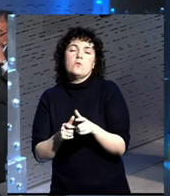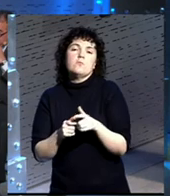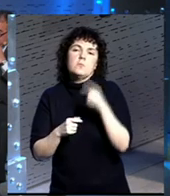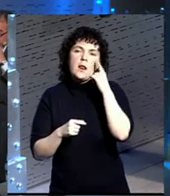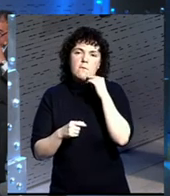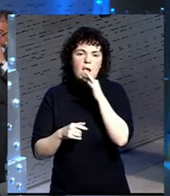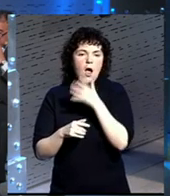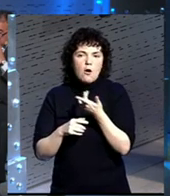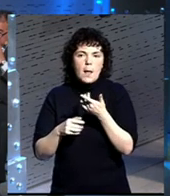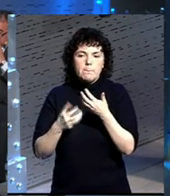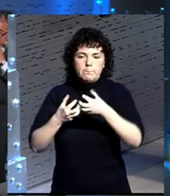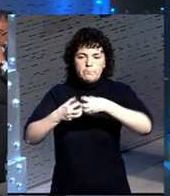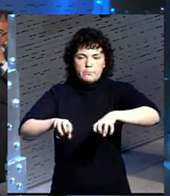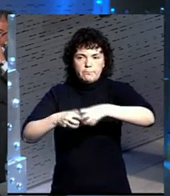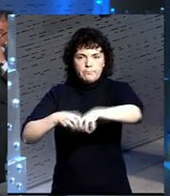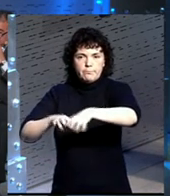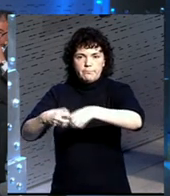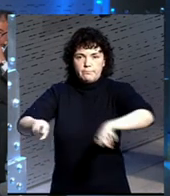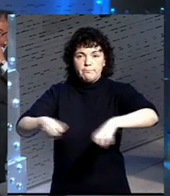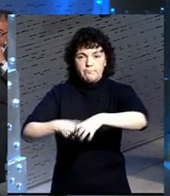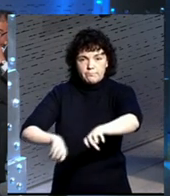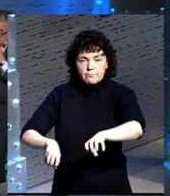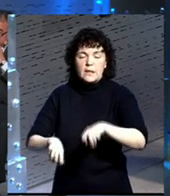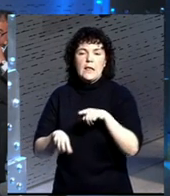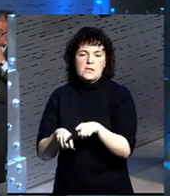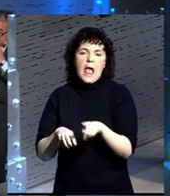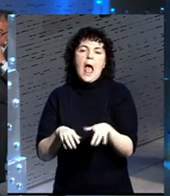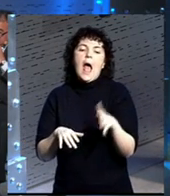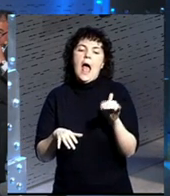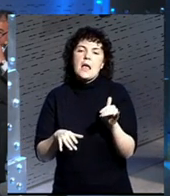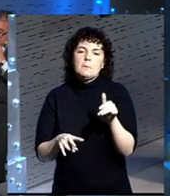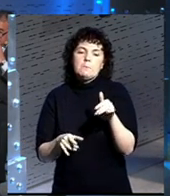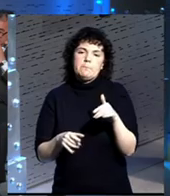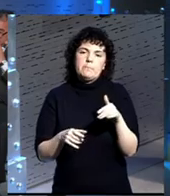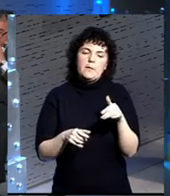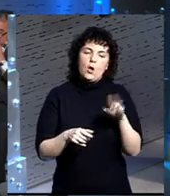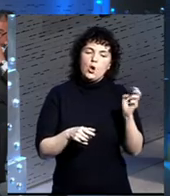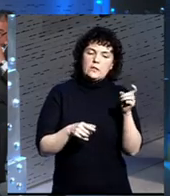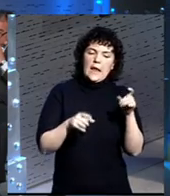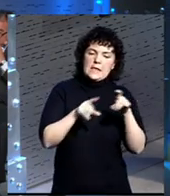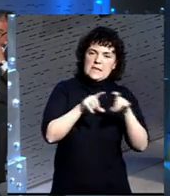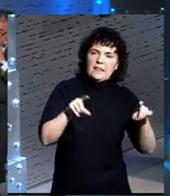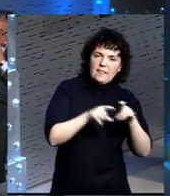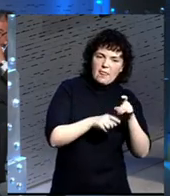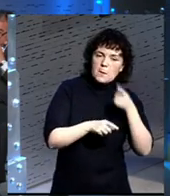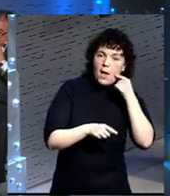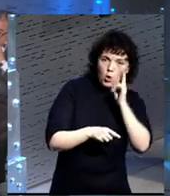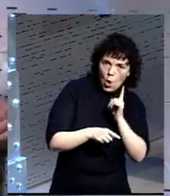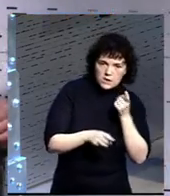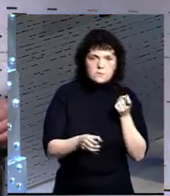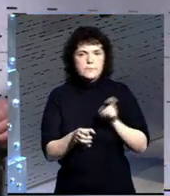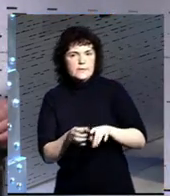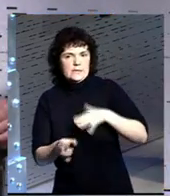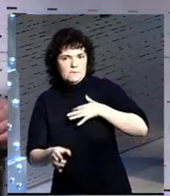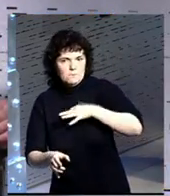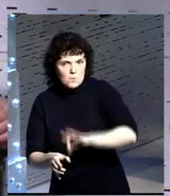está desagregando, y en esa desagregación hay espacio para entrantes que no son bancos. Va a haber espacio, y evidentemente cuando hay espacio